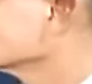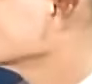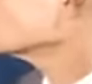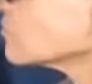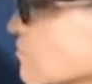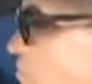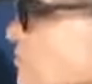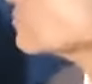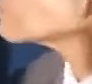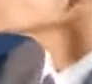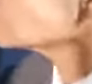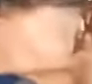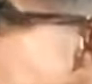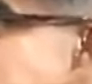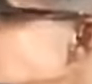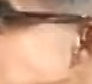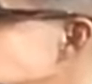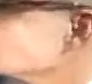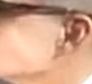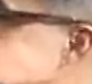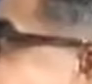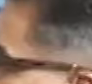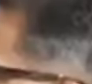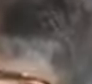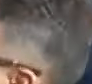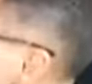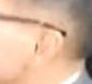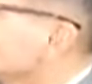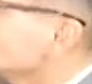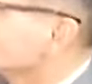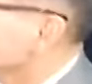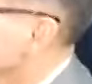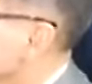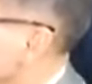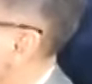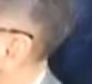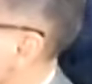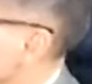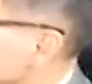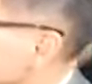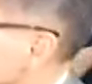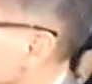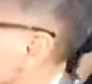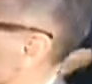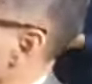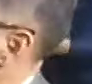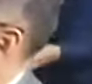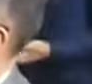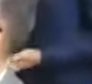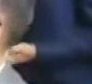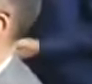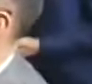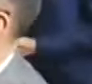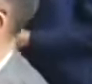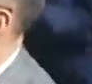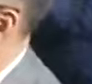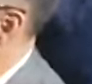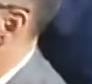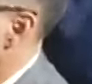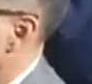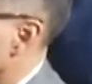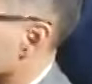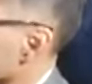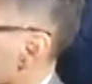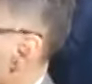por el sí y también felicitar a quienes votaron por la opción del no al responder estas 5 preguntas el día de ayer, porque se trata